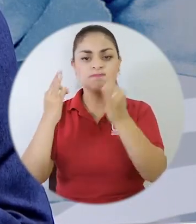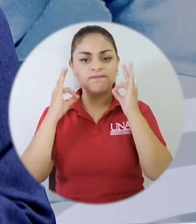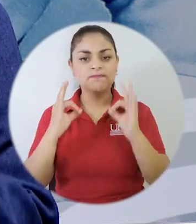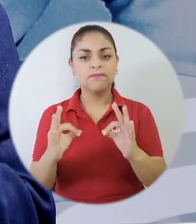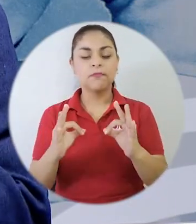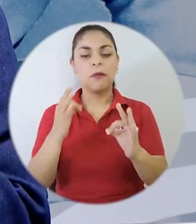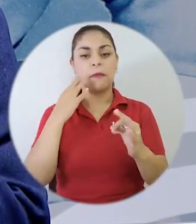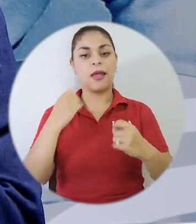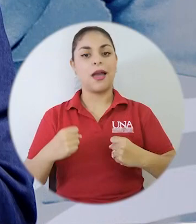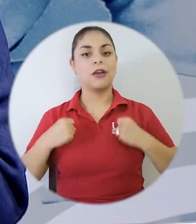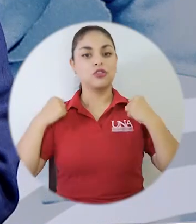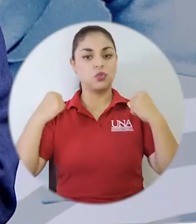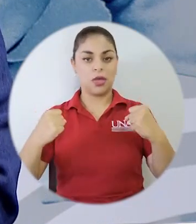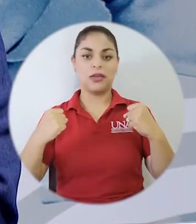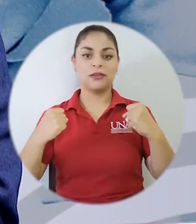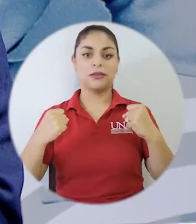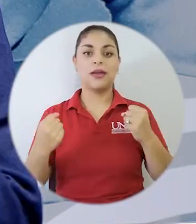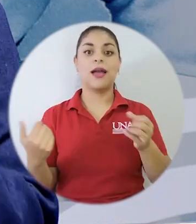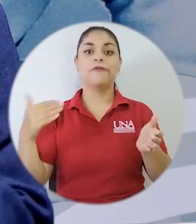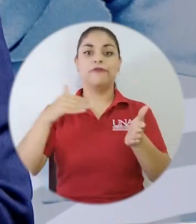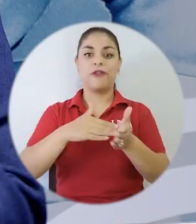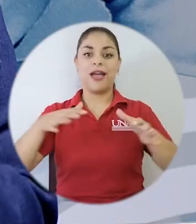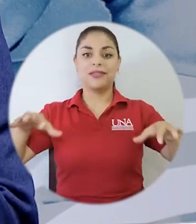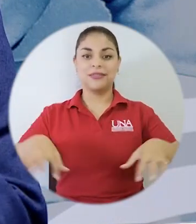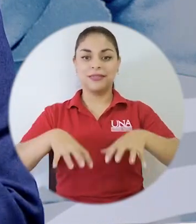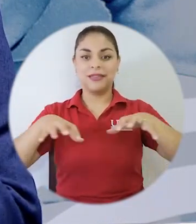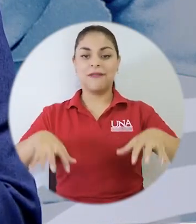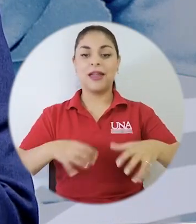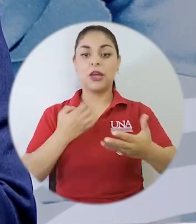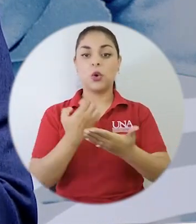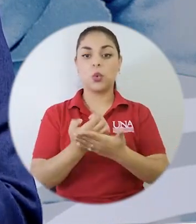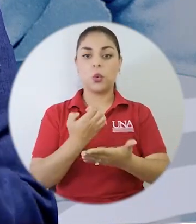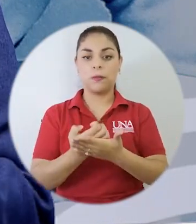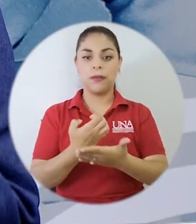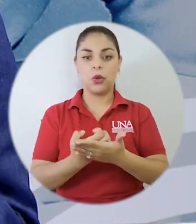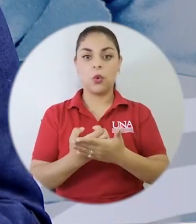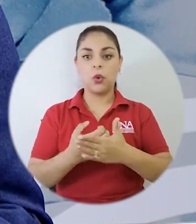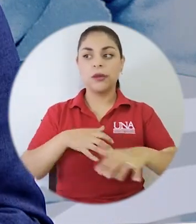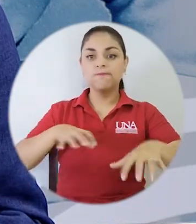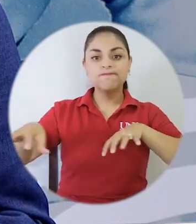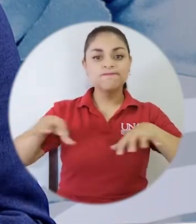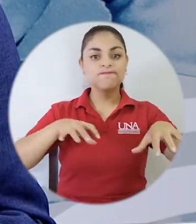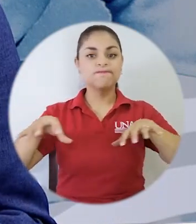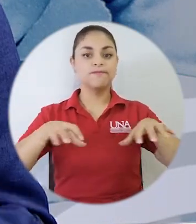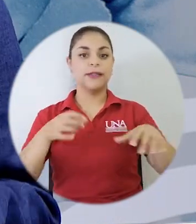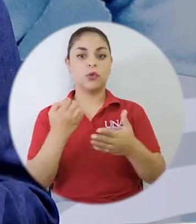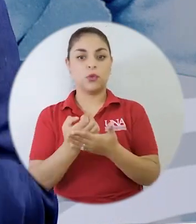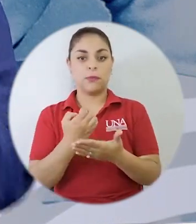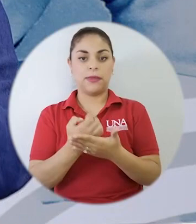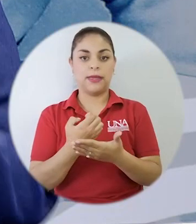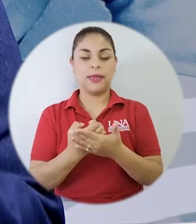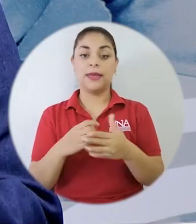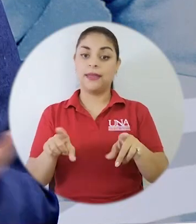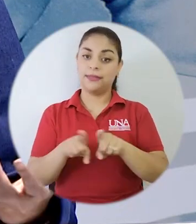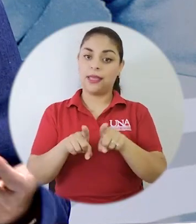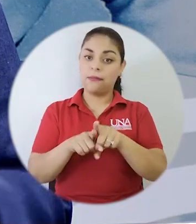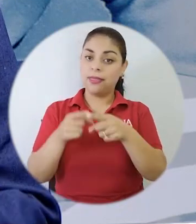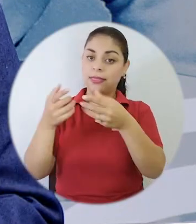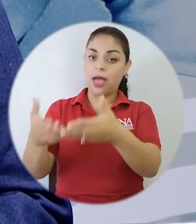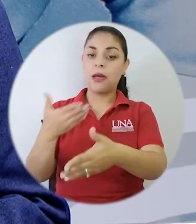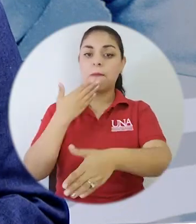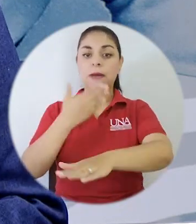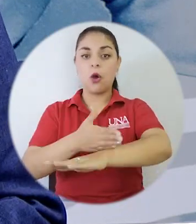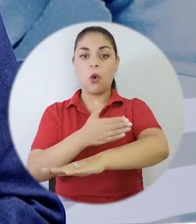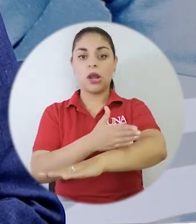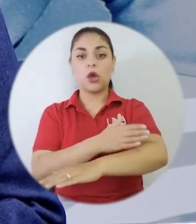eficaz, para fortalecer la reactivación económica y la dinámica económica, con lo que a su vez pues,